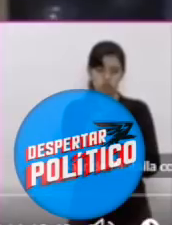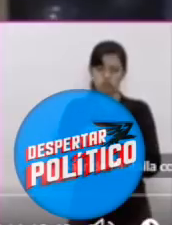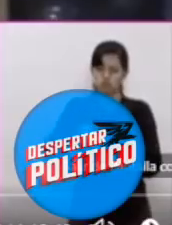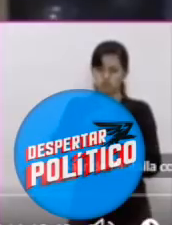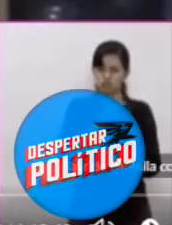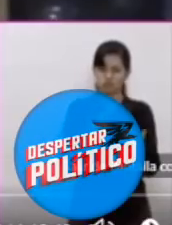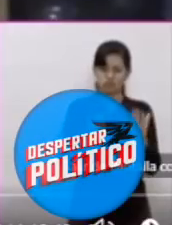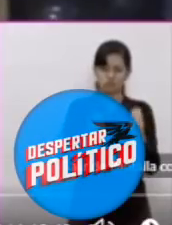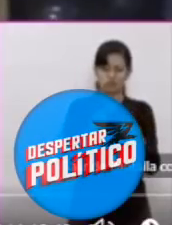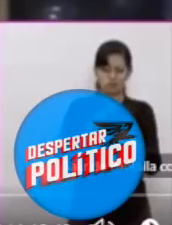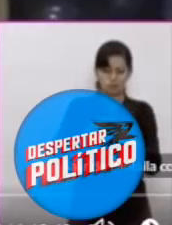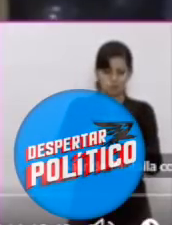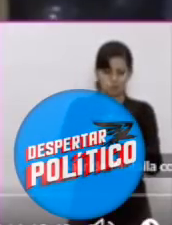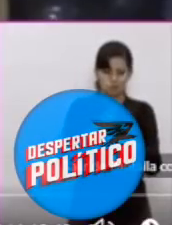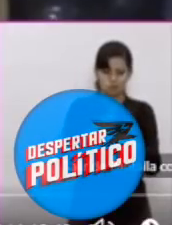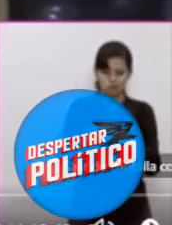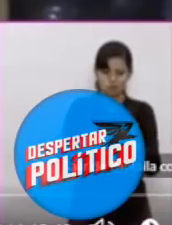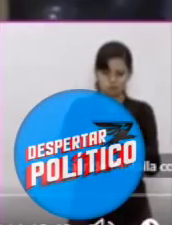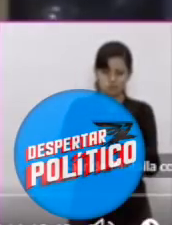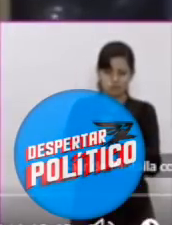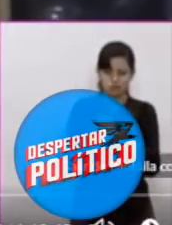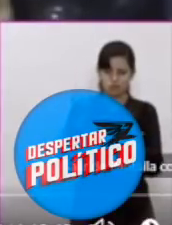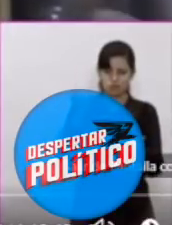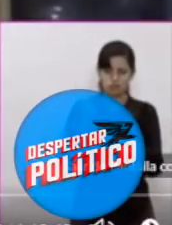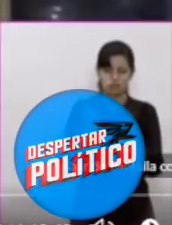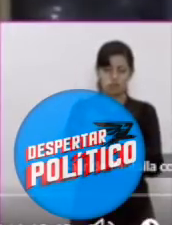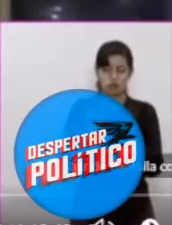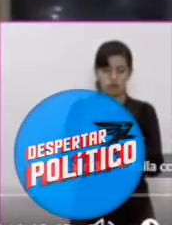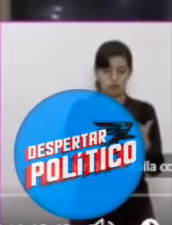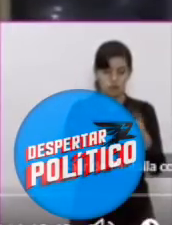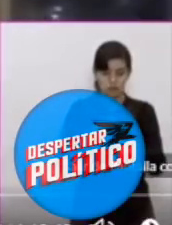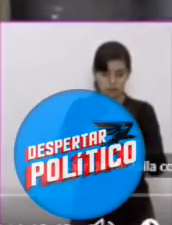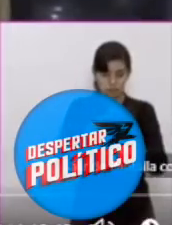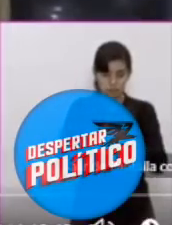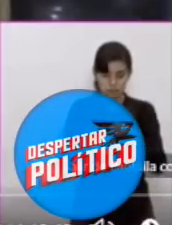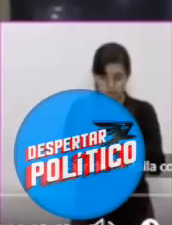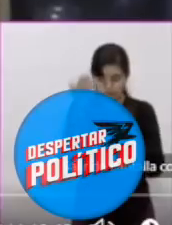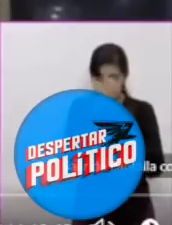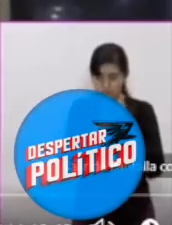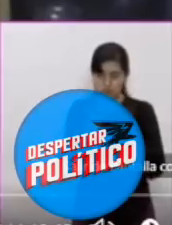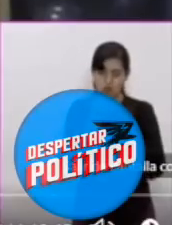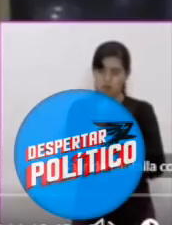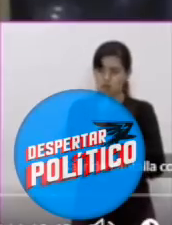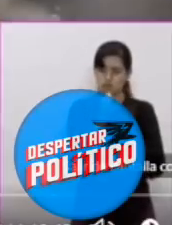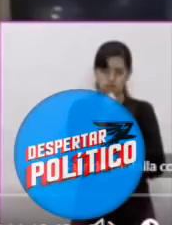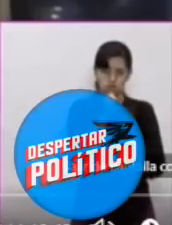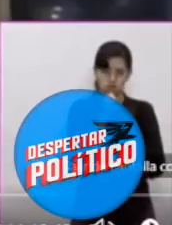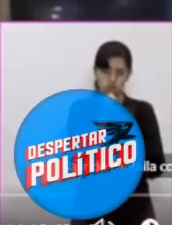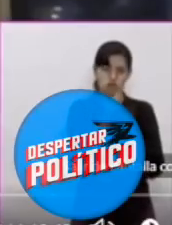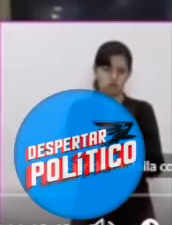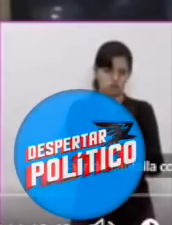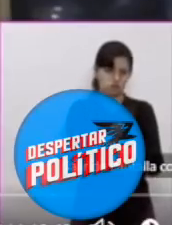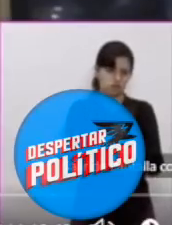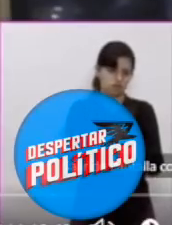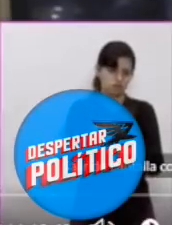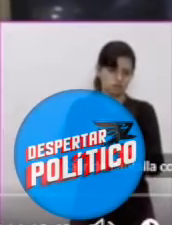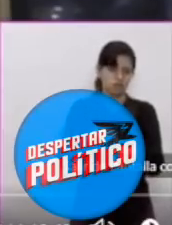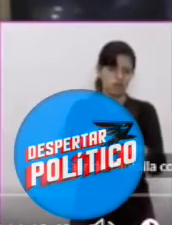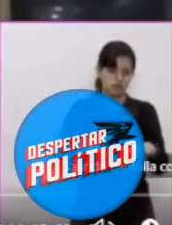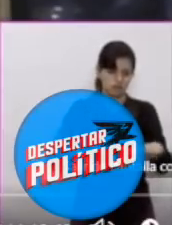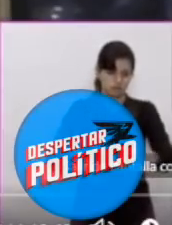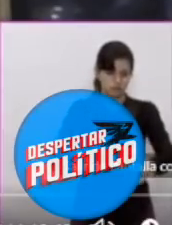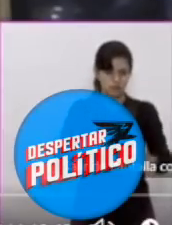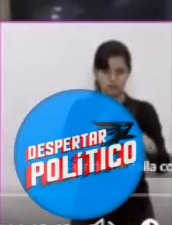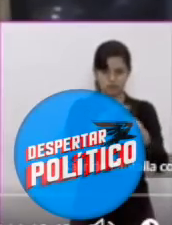evidentemente no se ha concluido mientras estamos aquí por la pandemia porque el ine suspendió digamos varias actividades entre